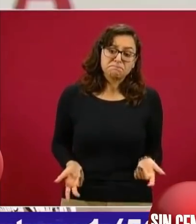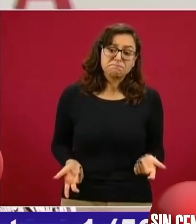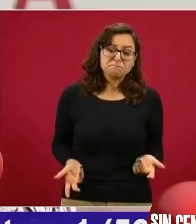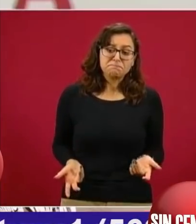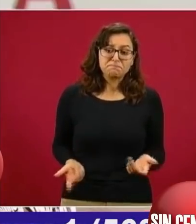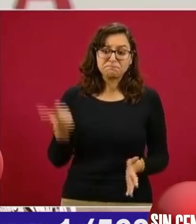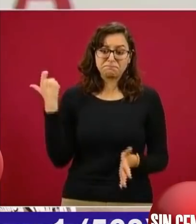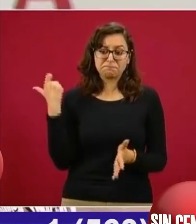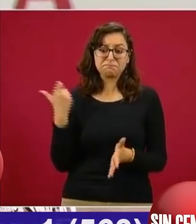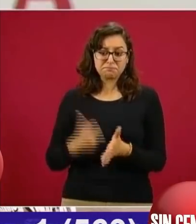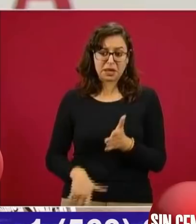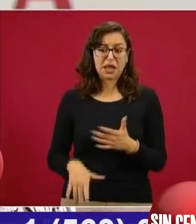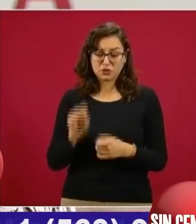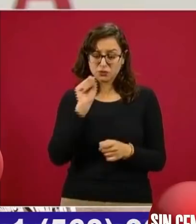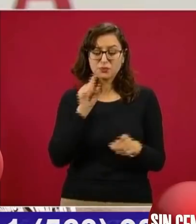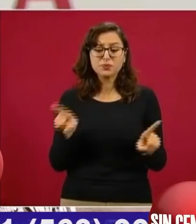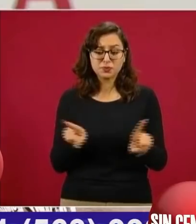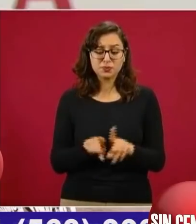y a bajo costos.